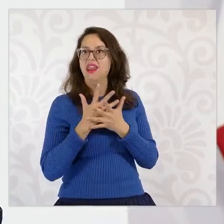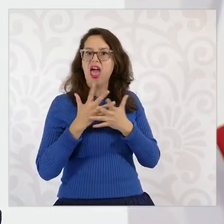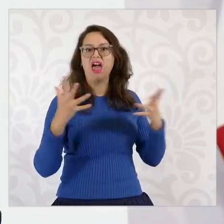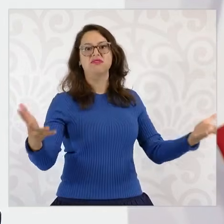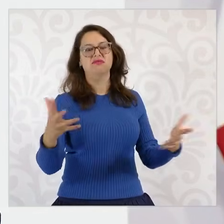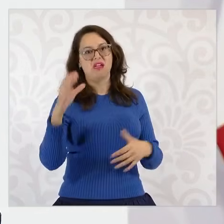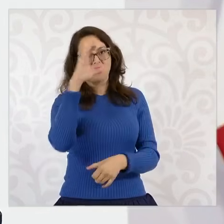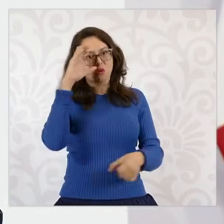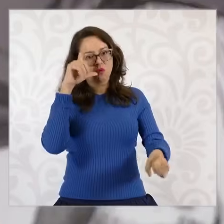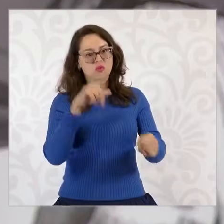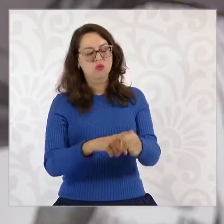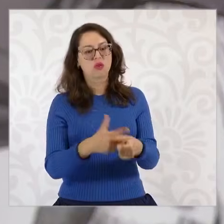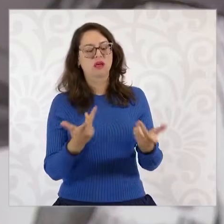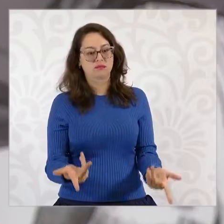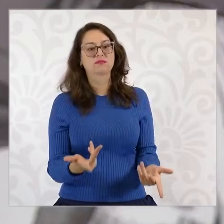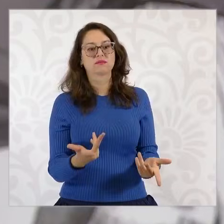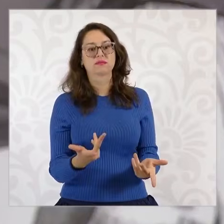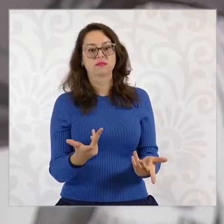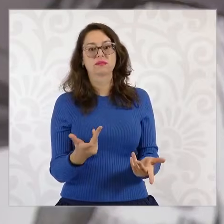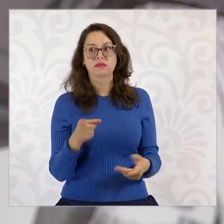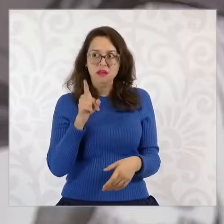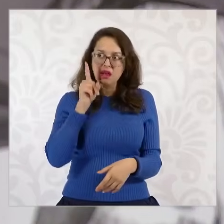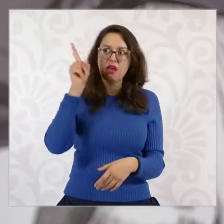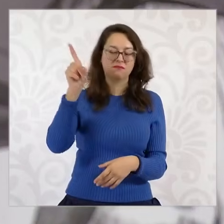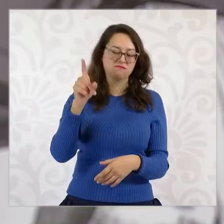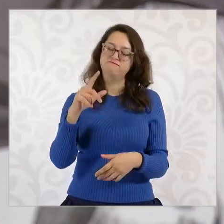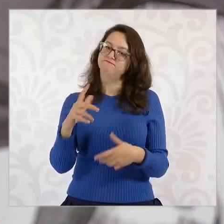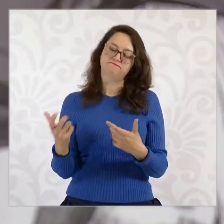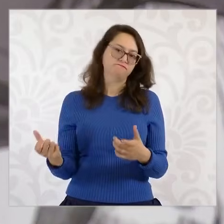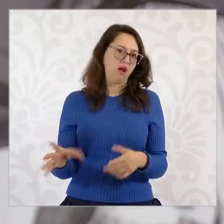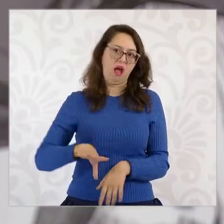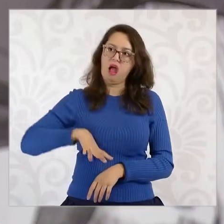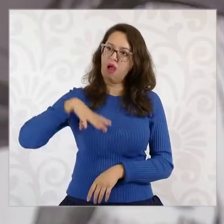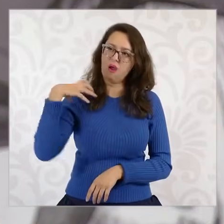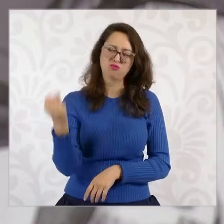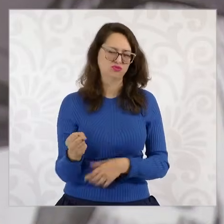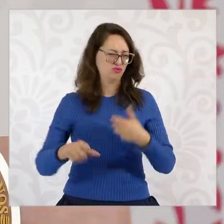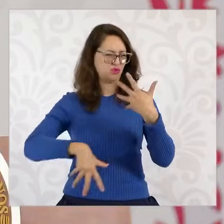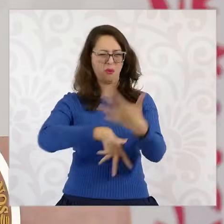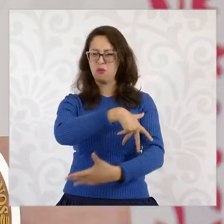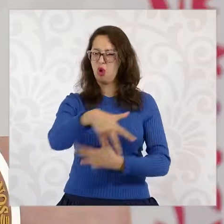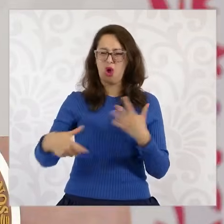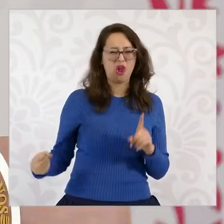y que también visualiza lo que fue la violencia de toda aquella época.